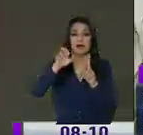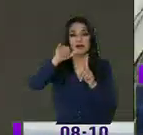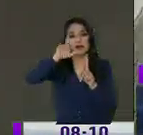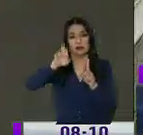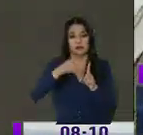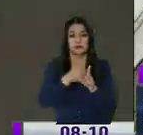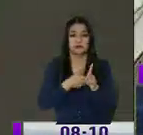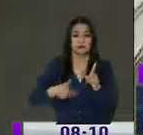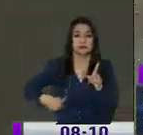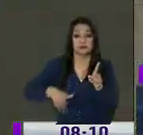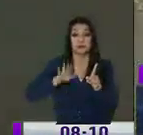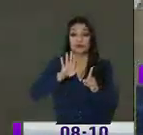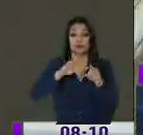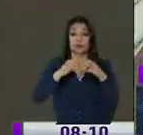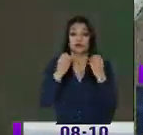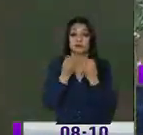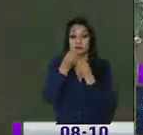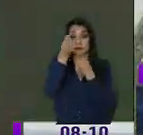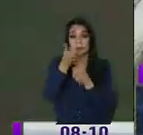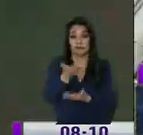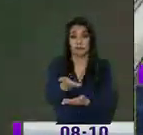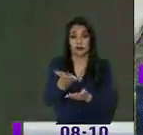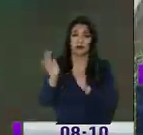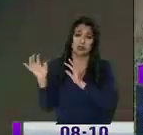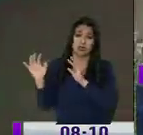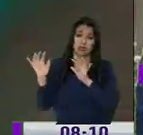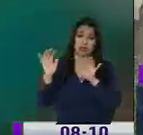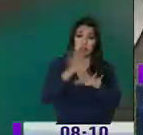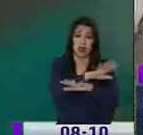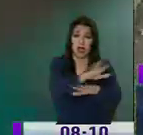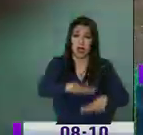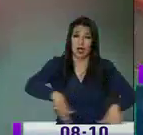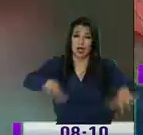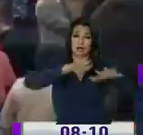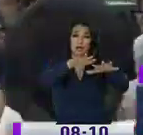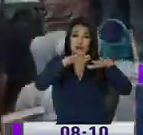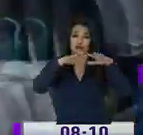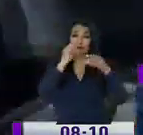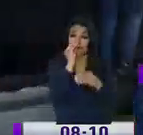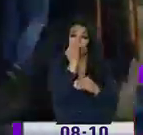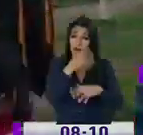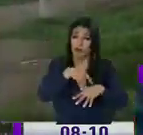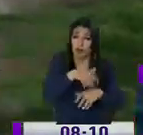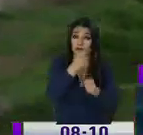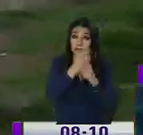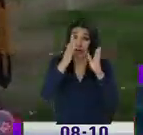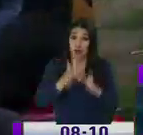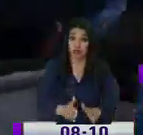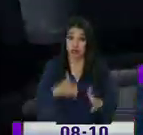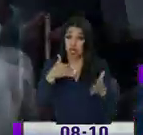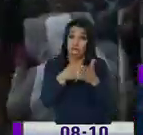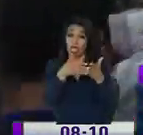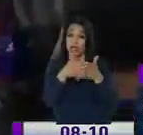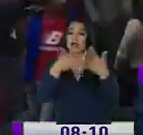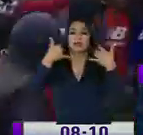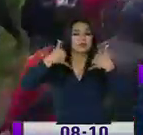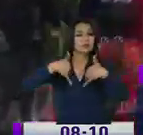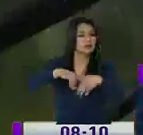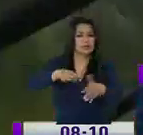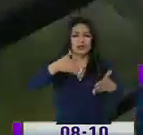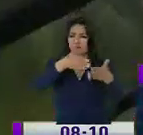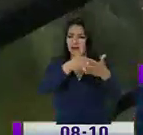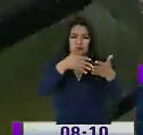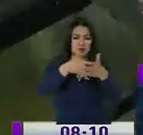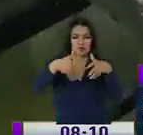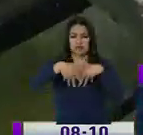ejecutivo de esta organización, informó que los ataques a las fincas y agresiones a sus trabajadores no han cesado en los últimos días de